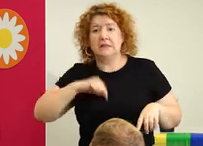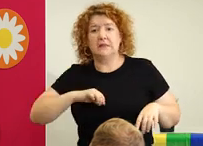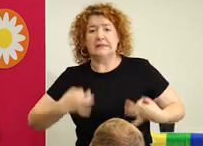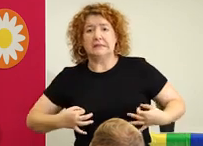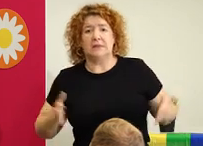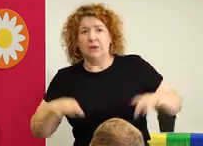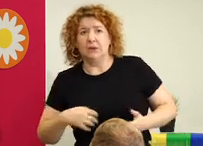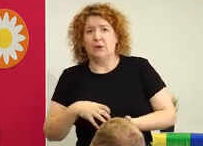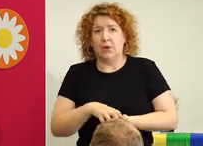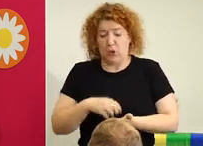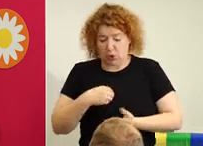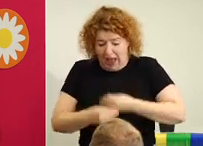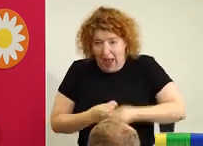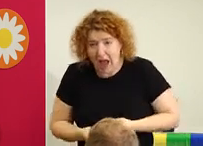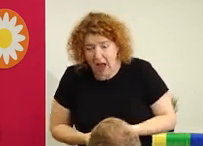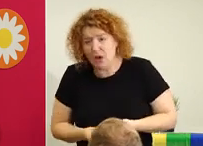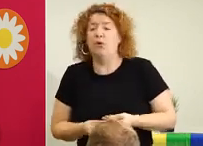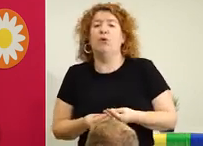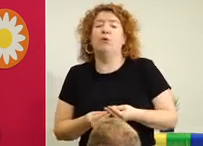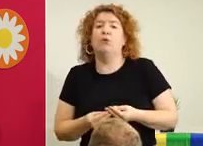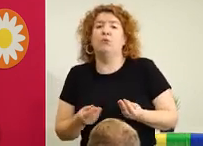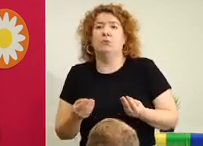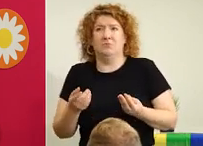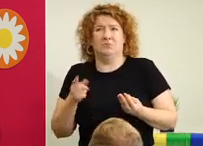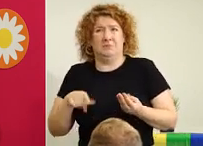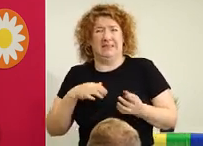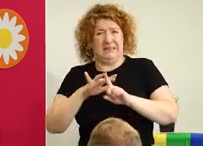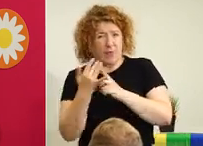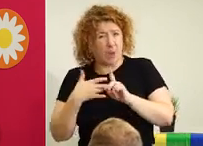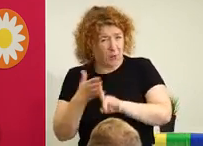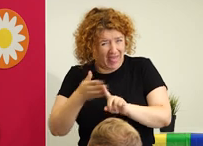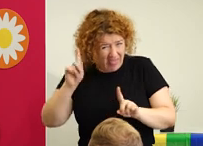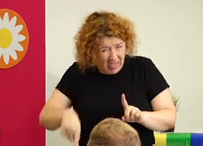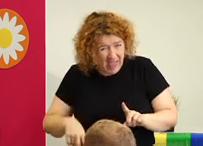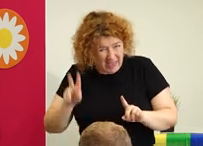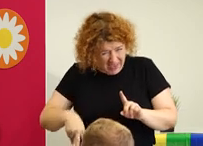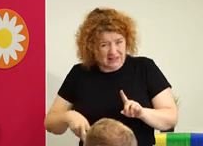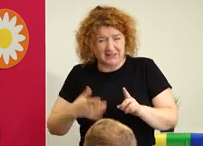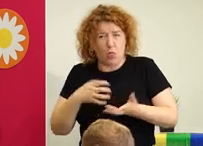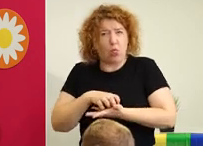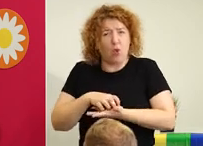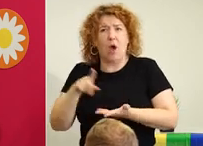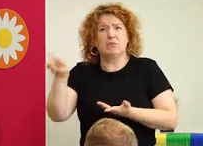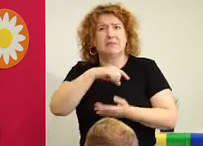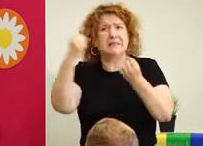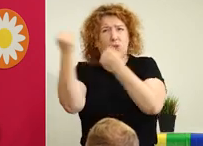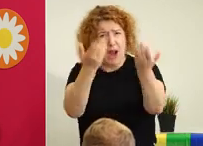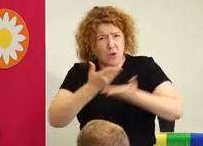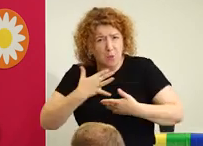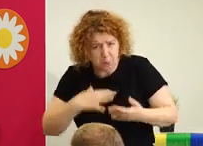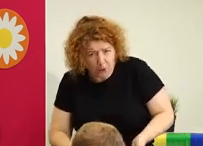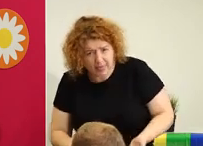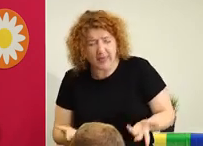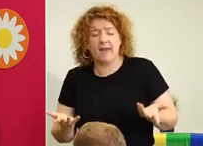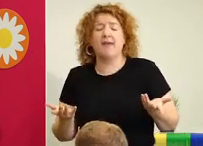inseguras, duden de que lo que están viviendo es una situación de violencia, duden de que las instituciones tienen la obligación de ayudar a esas